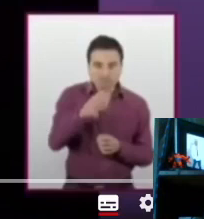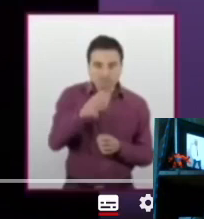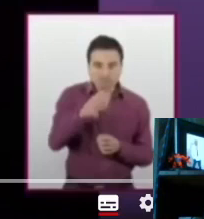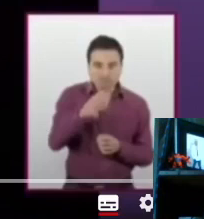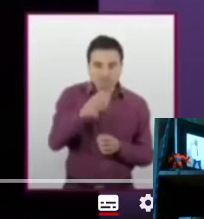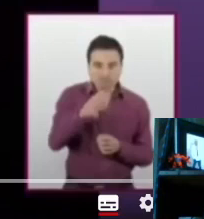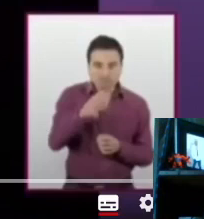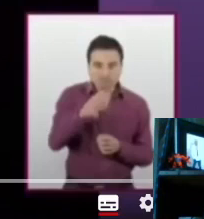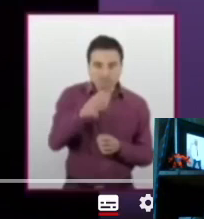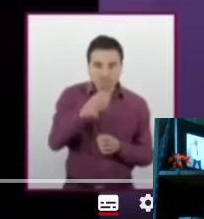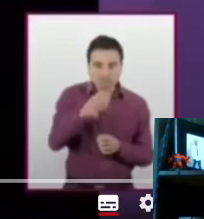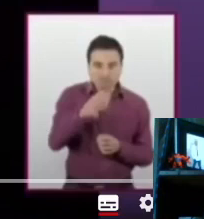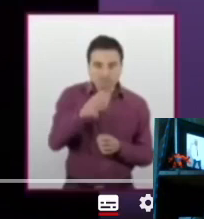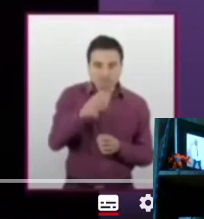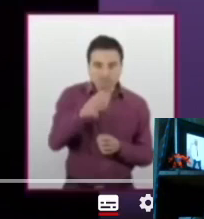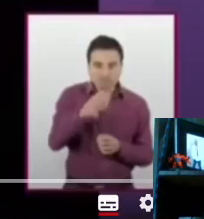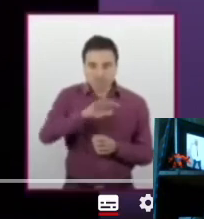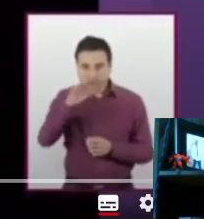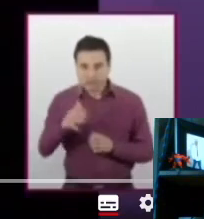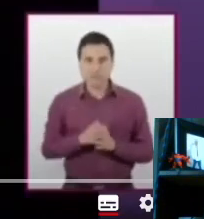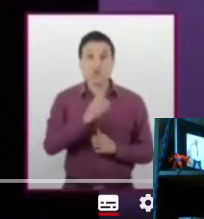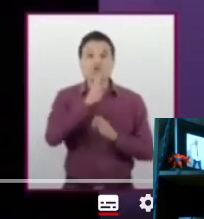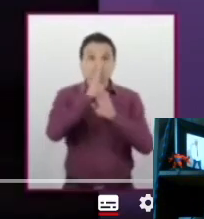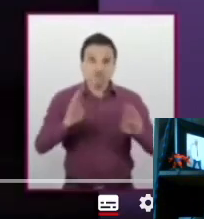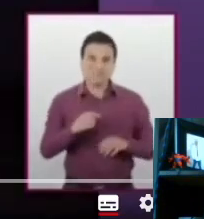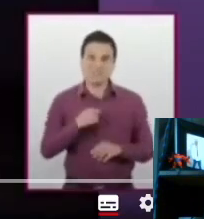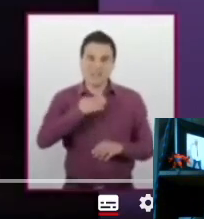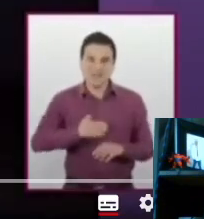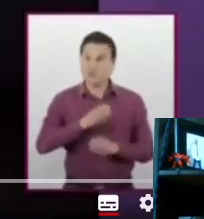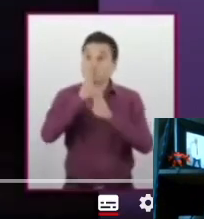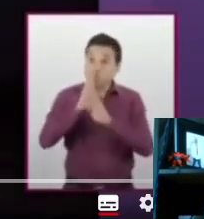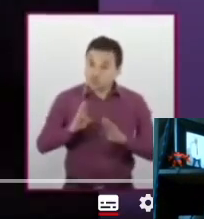there's que significa de eris hanway